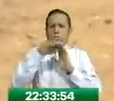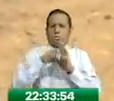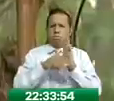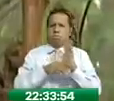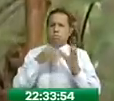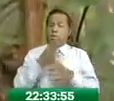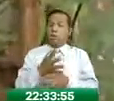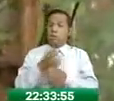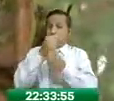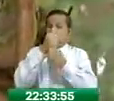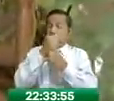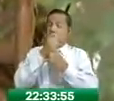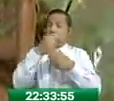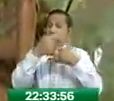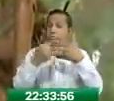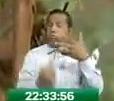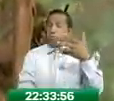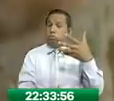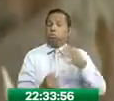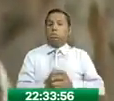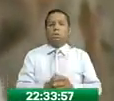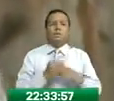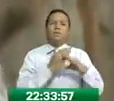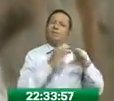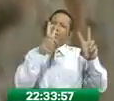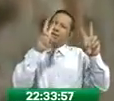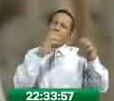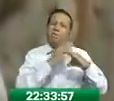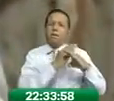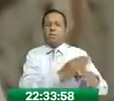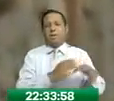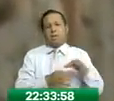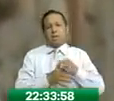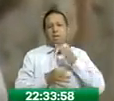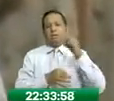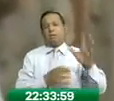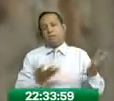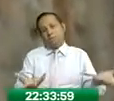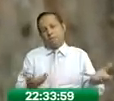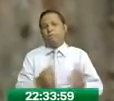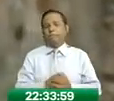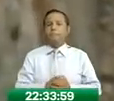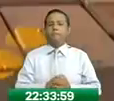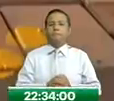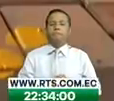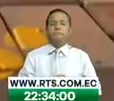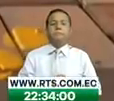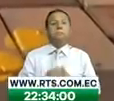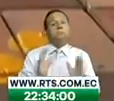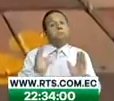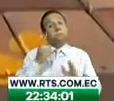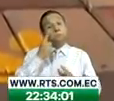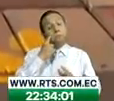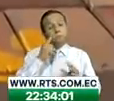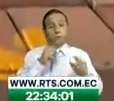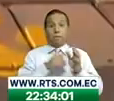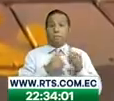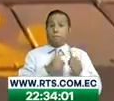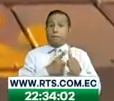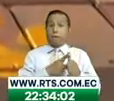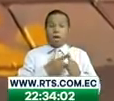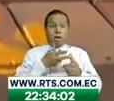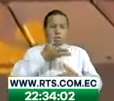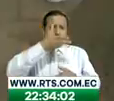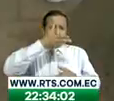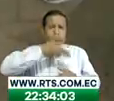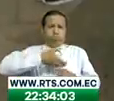bioseguridad necesarios para evitar cualquier inconveniente. Después pasa la barrera de desinfección,